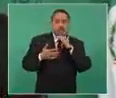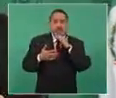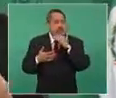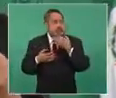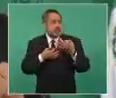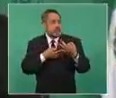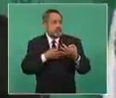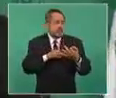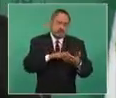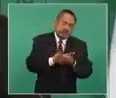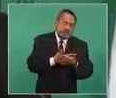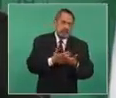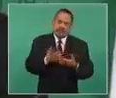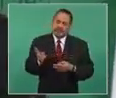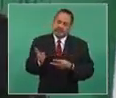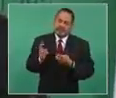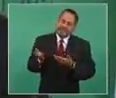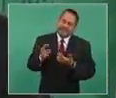por las bandas